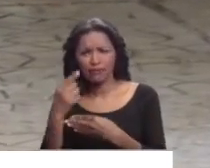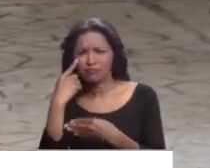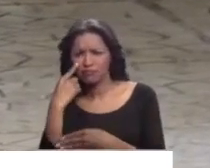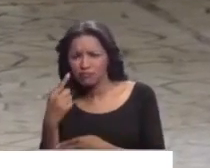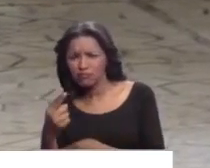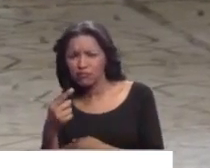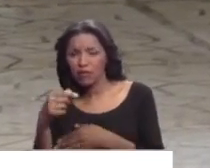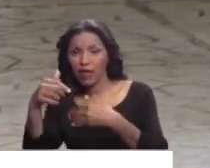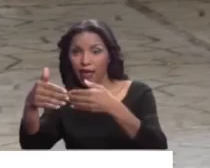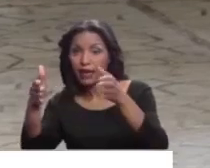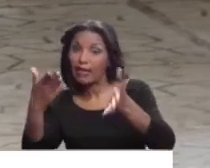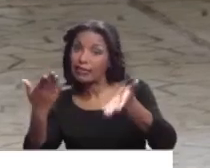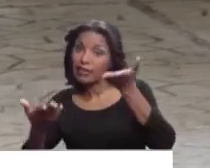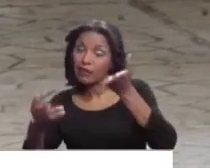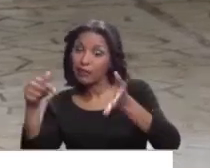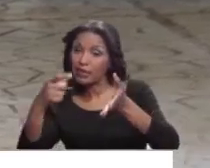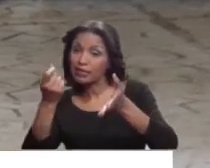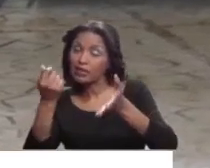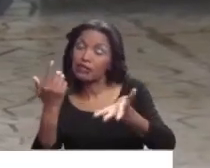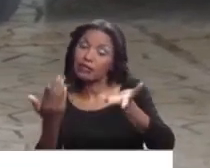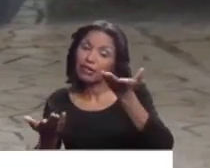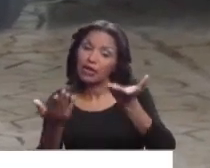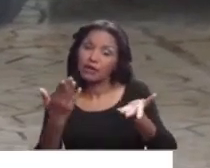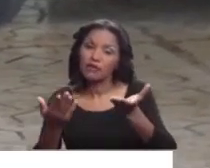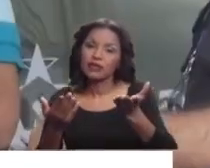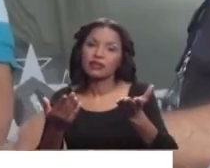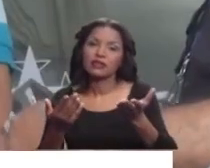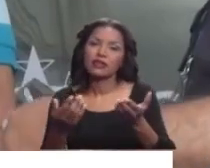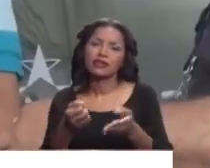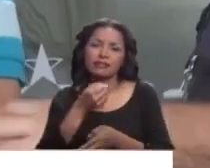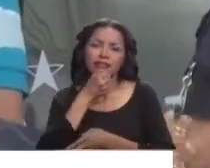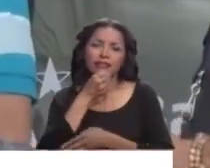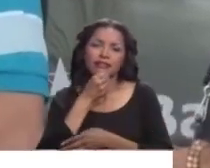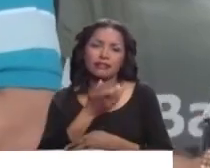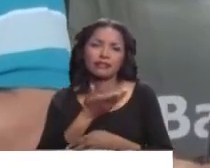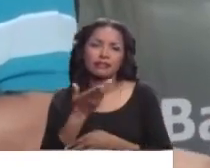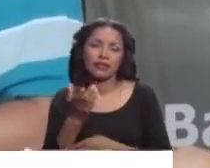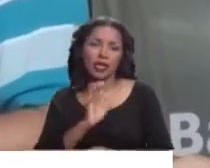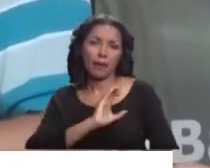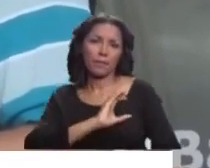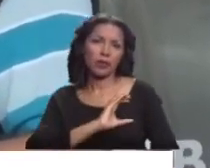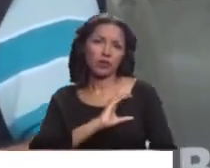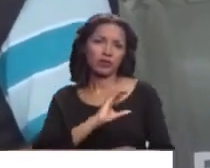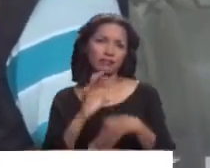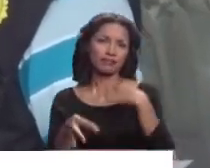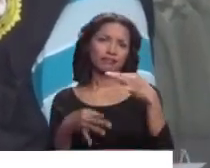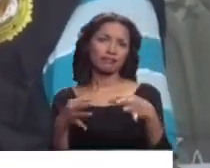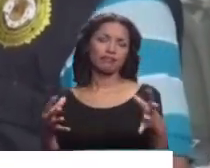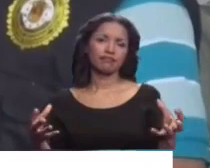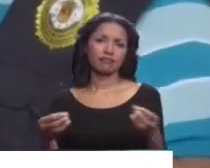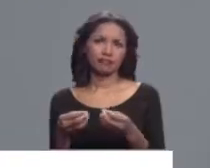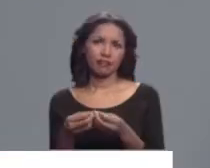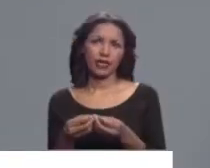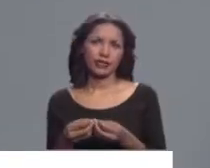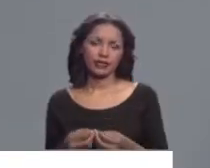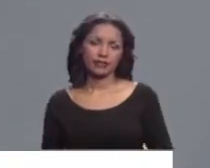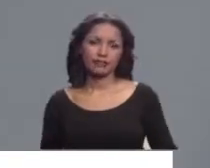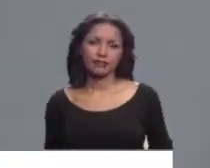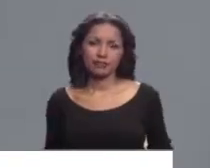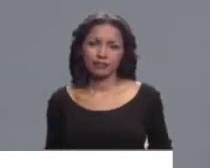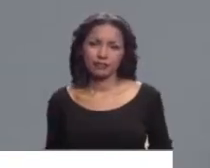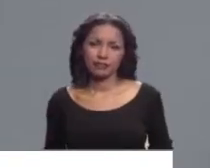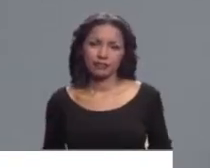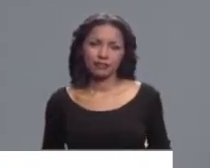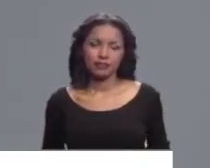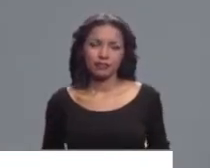que guardan relación aparentemente con este robo. Vamos a escuchar declaraciones por parte del comisionado de la Policía Nacional en cuanto a los operativos que se activaron tras